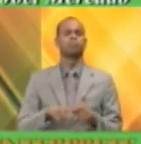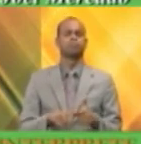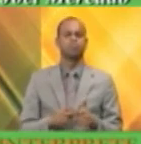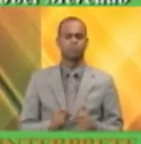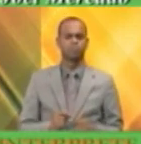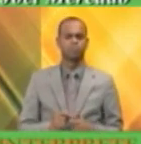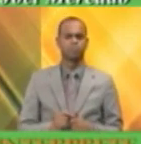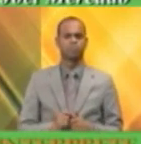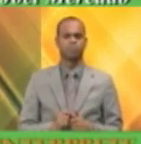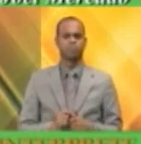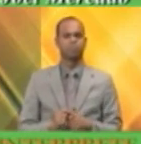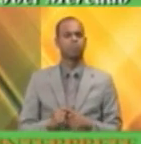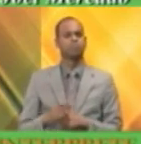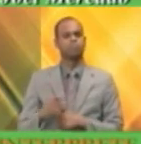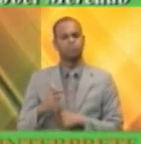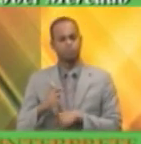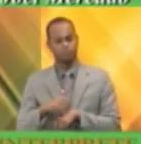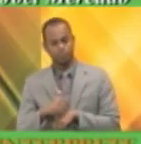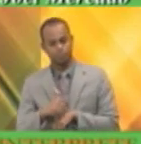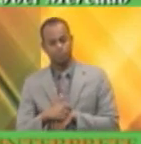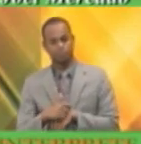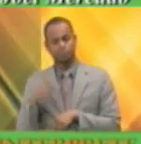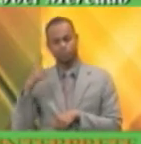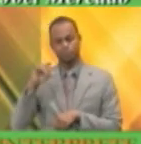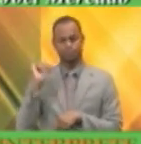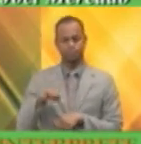tomado tiempo, por eso,